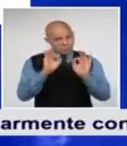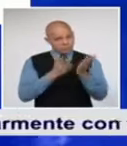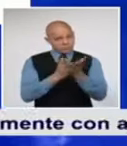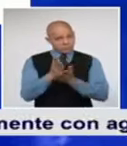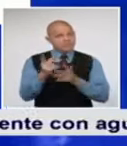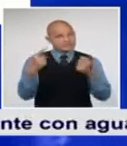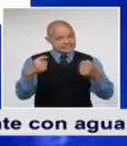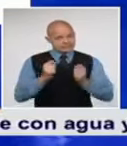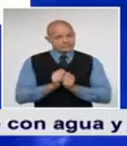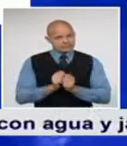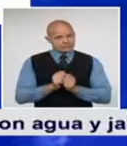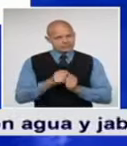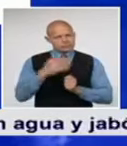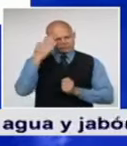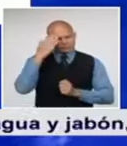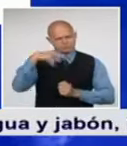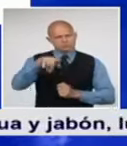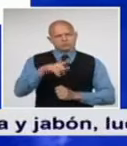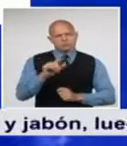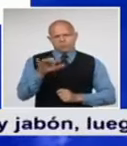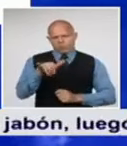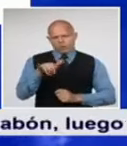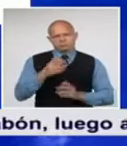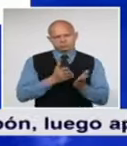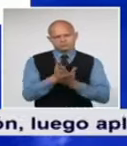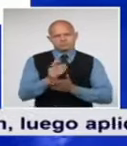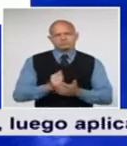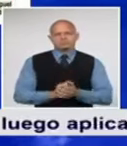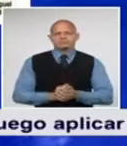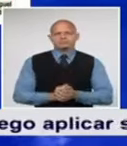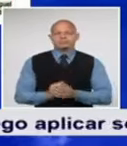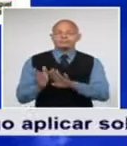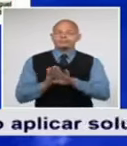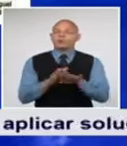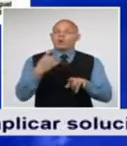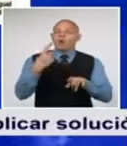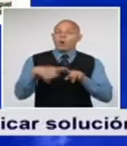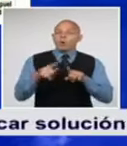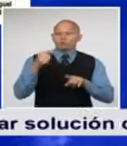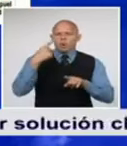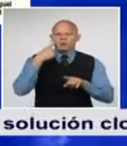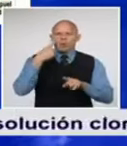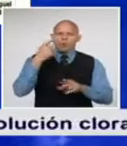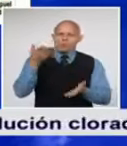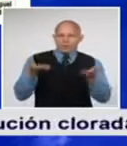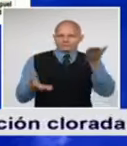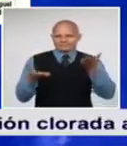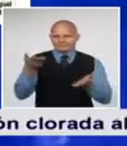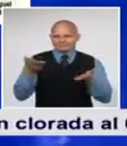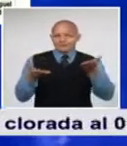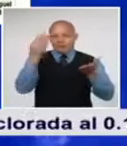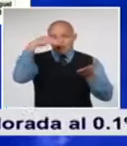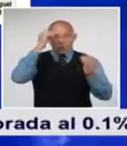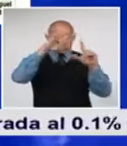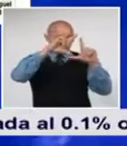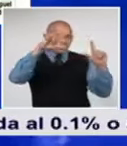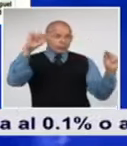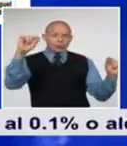de control por el riesgo que tienen. Los 12 municipios donde se concentra el